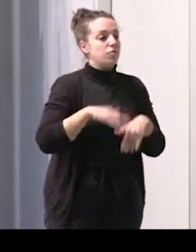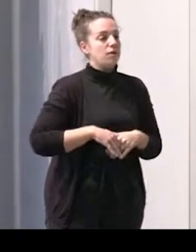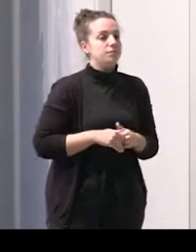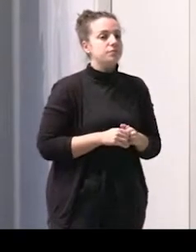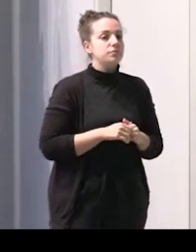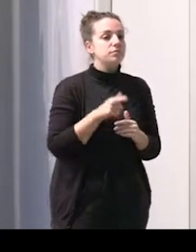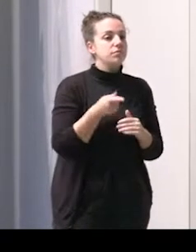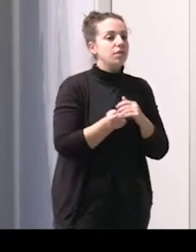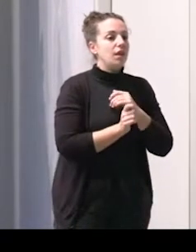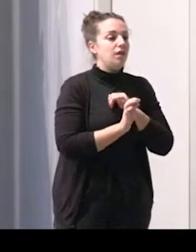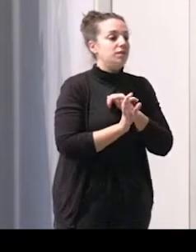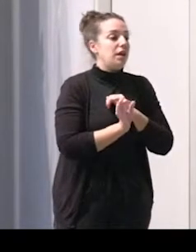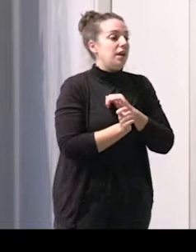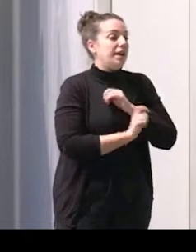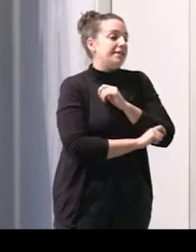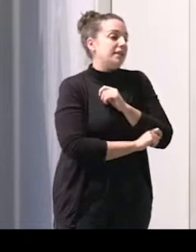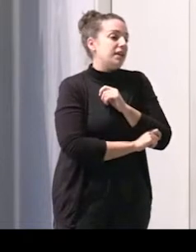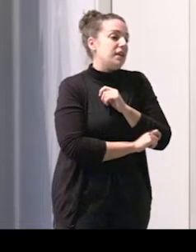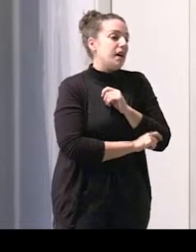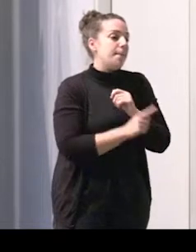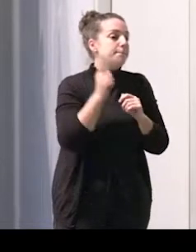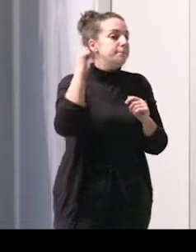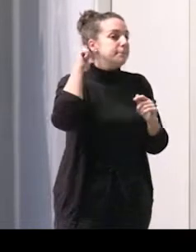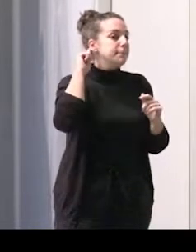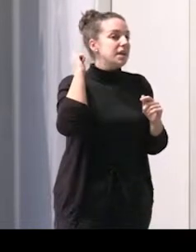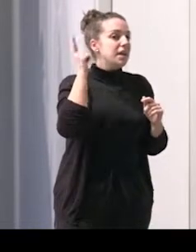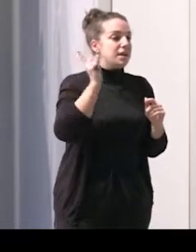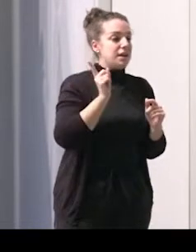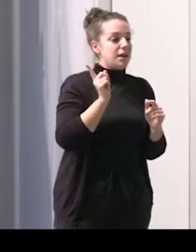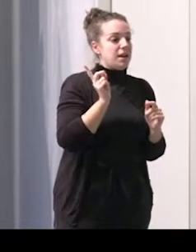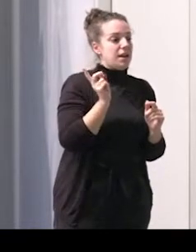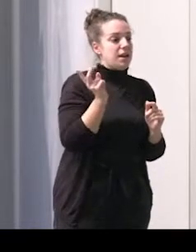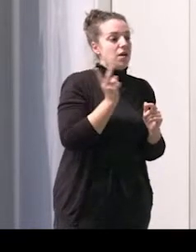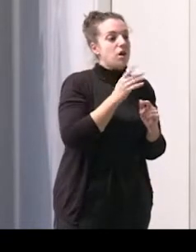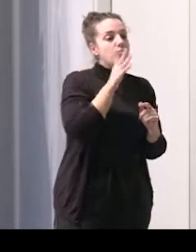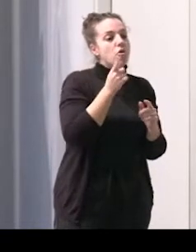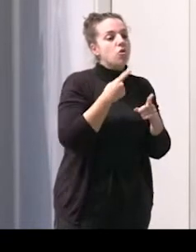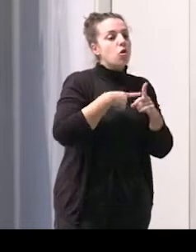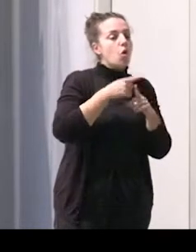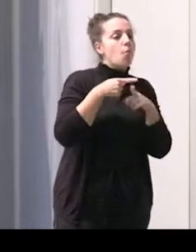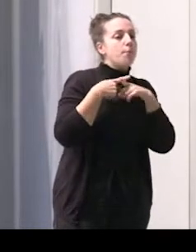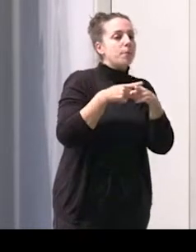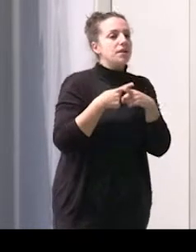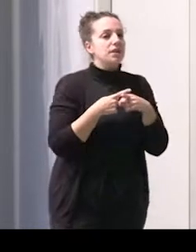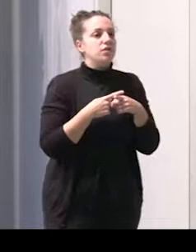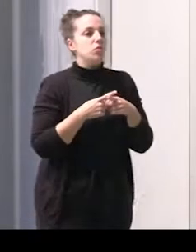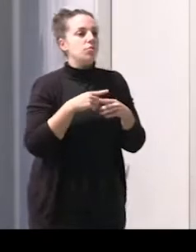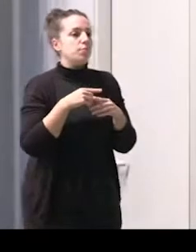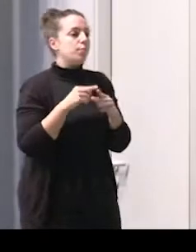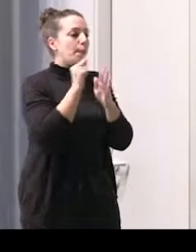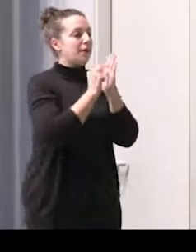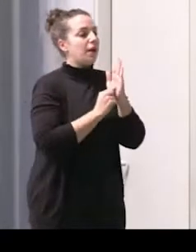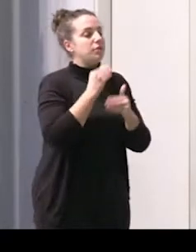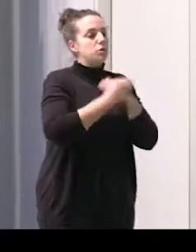Es una estrategia binaural, porque no es que estemos compartiendo parámetros de uso o de programación, no.